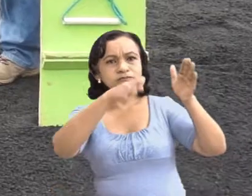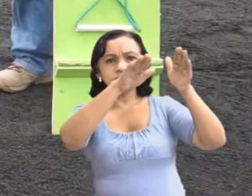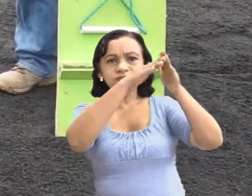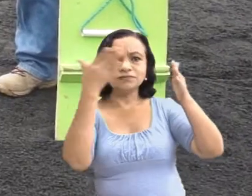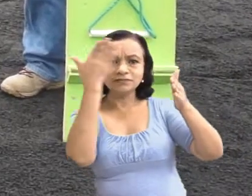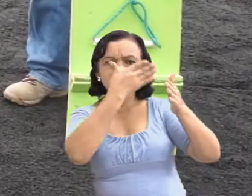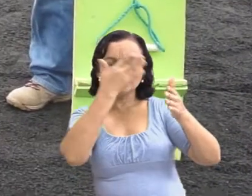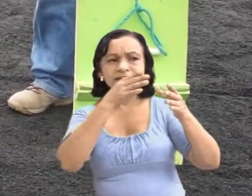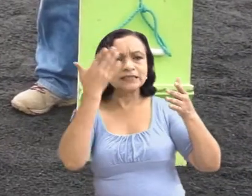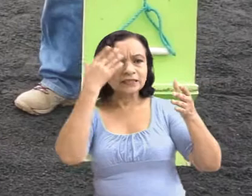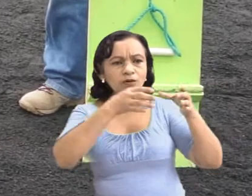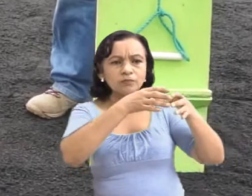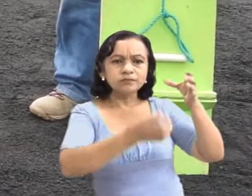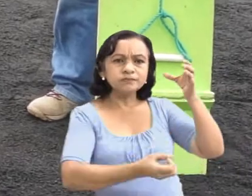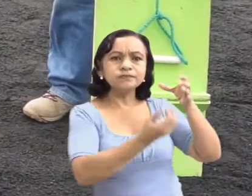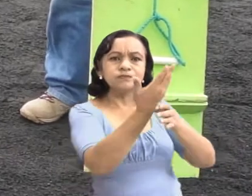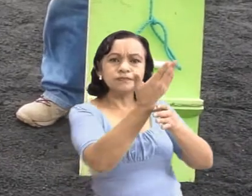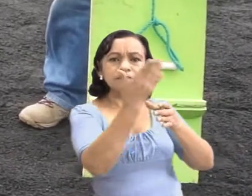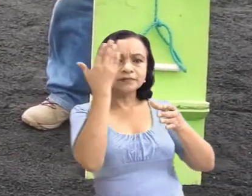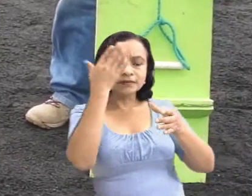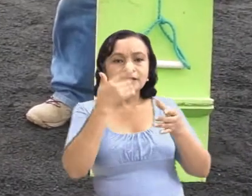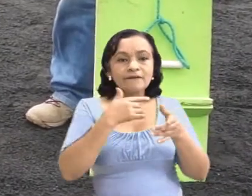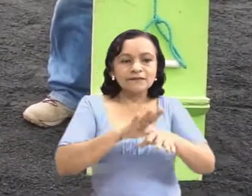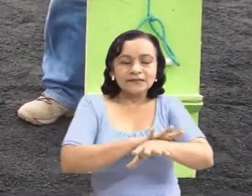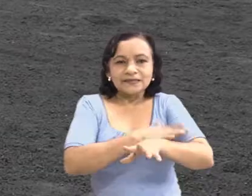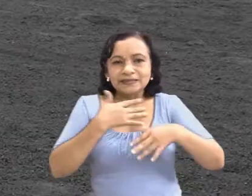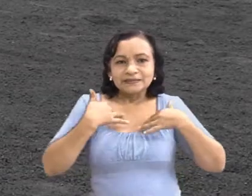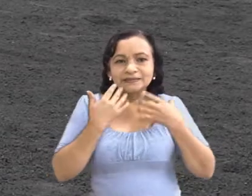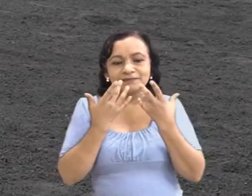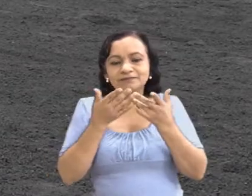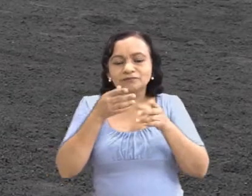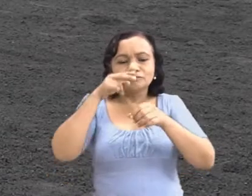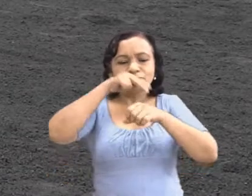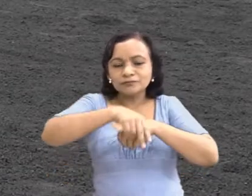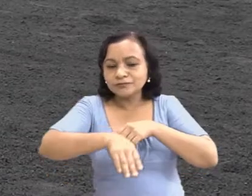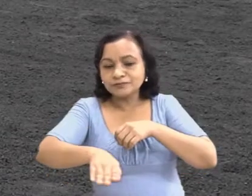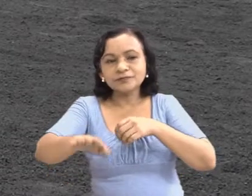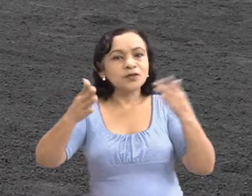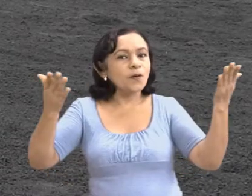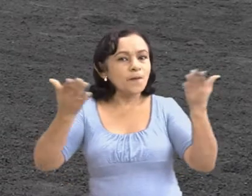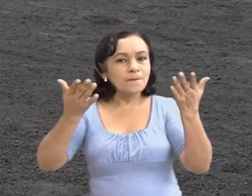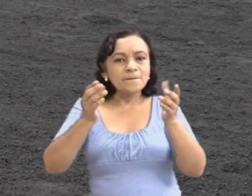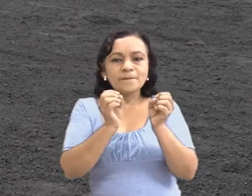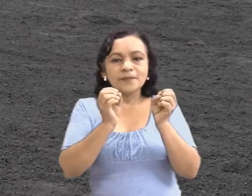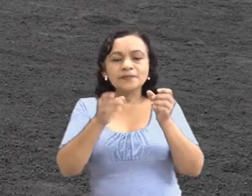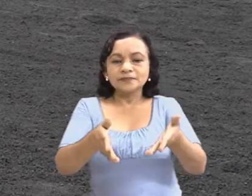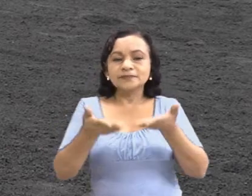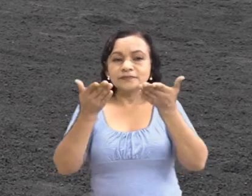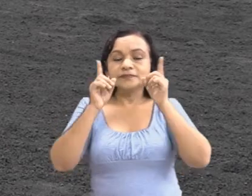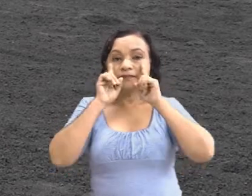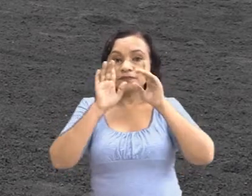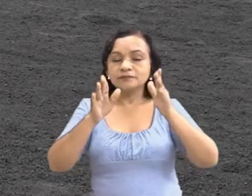sabemos que todas las personas que visitan el complejo volcánico buscan adrenalina. ¿Cómo se está organizado, verdad, para ofrecer este